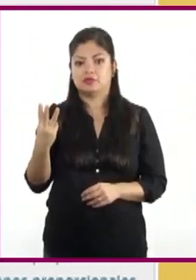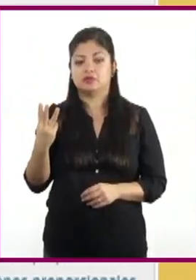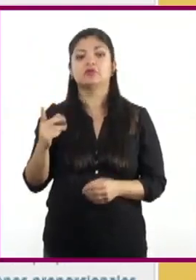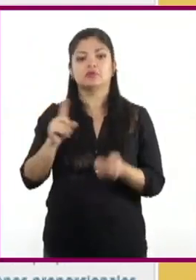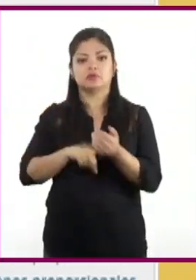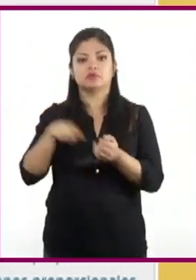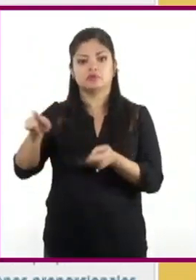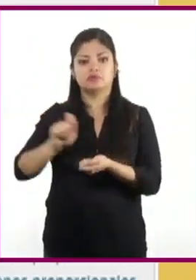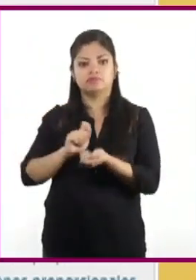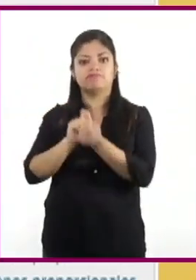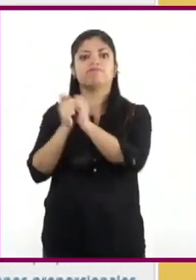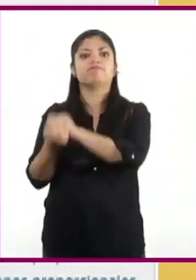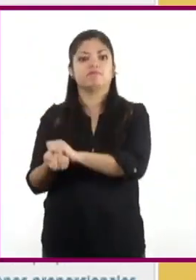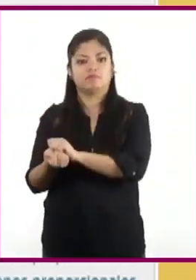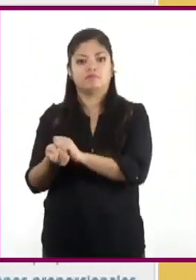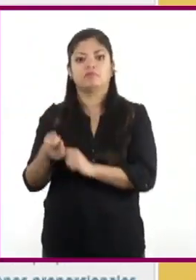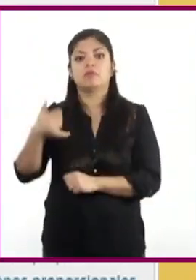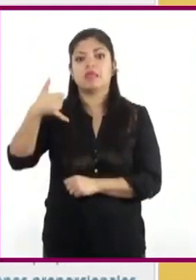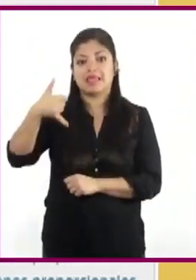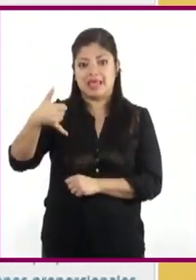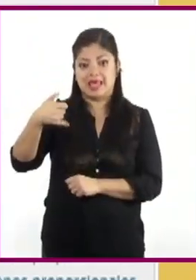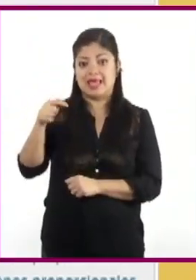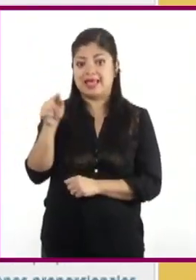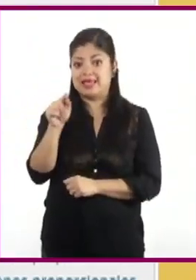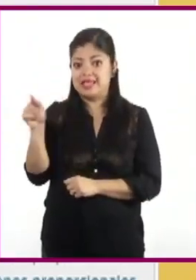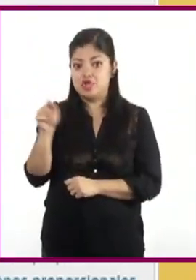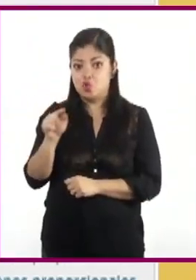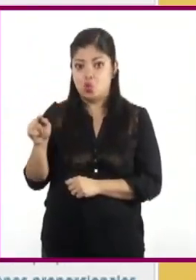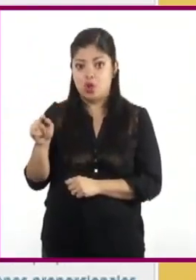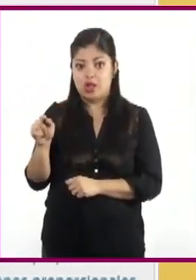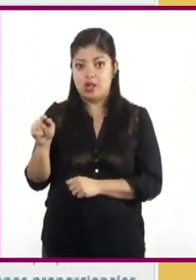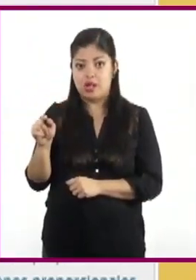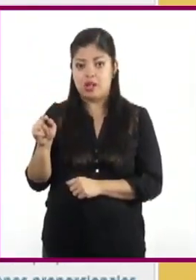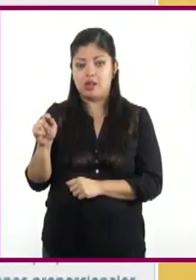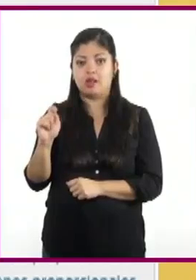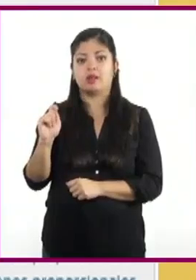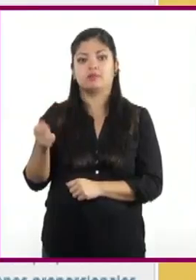ecuación se convierte en y es igual a